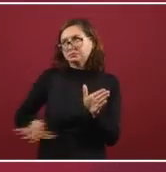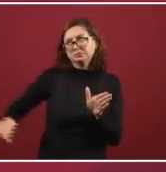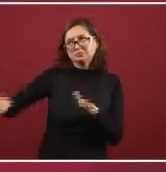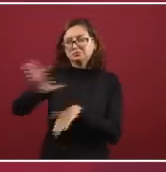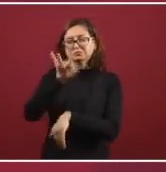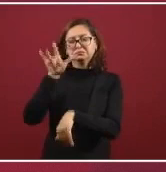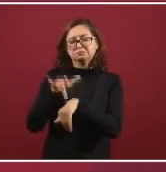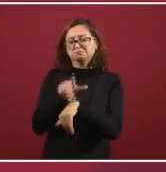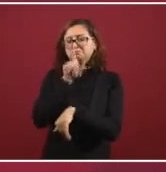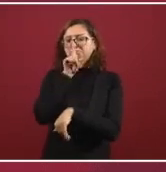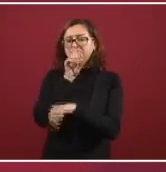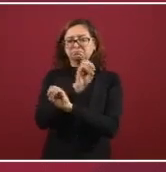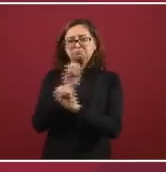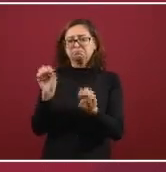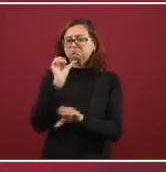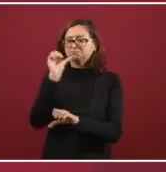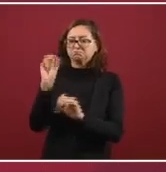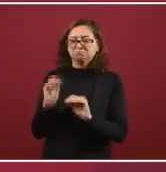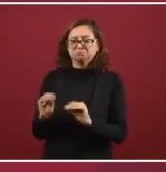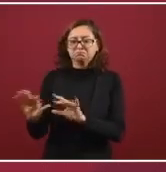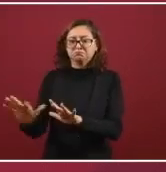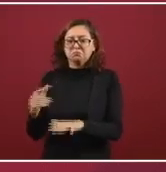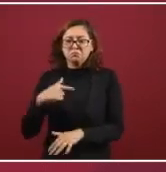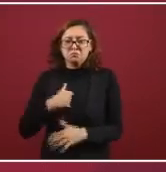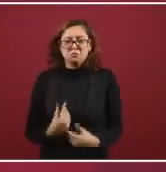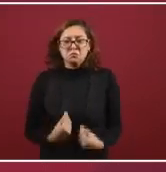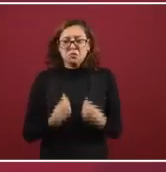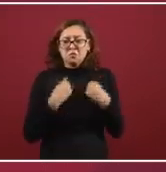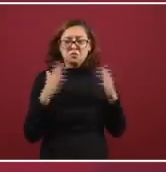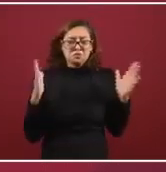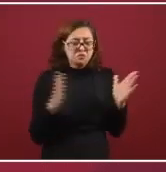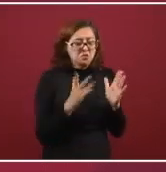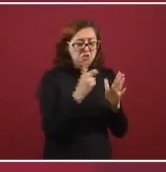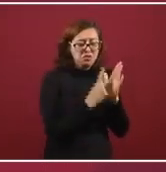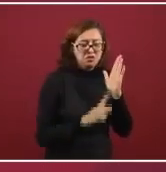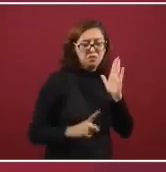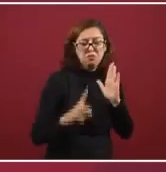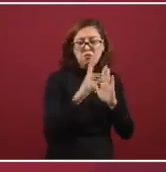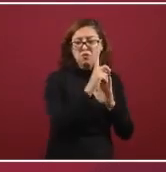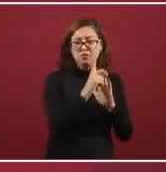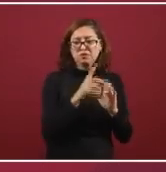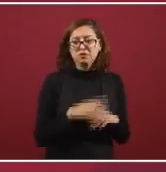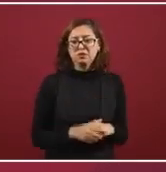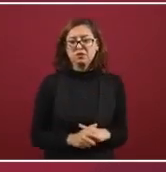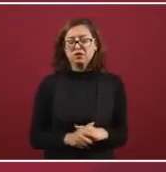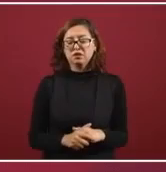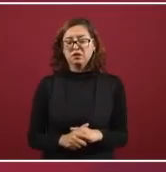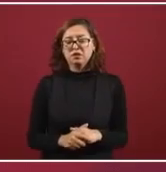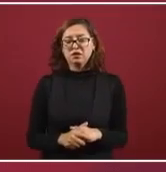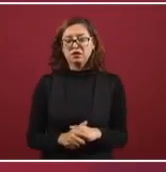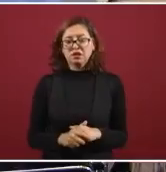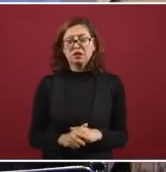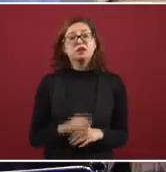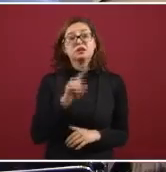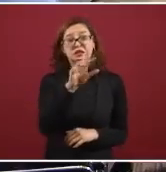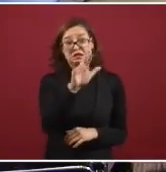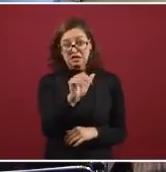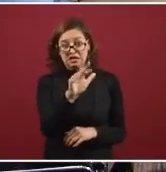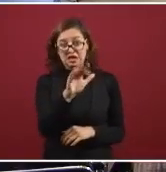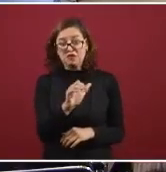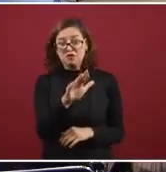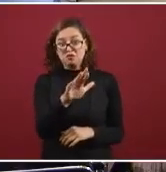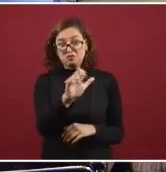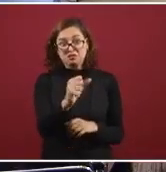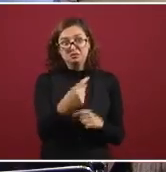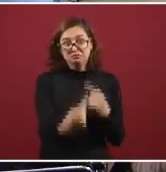y es un departamento. Como se llevan fuerte los del Reforma, les